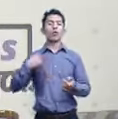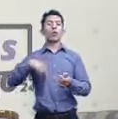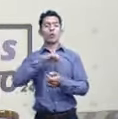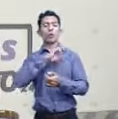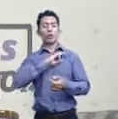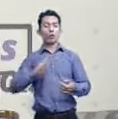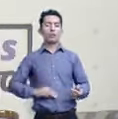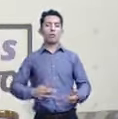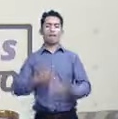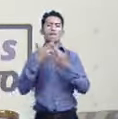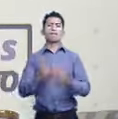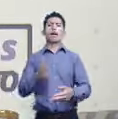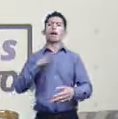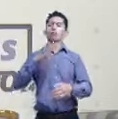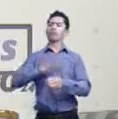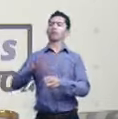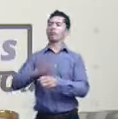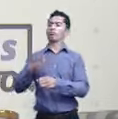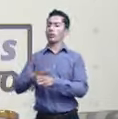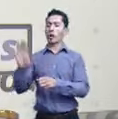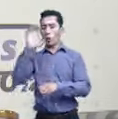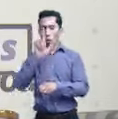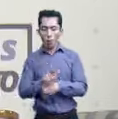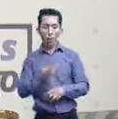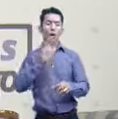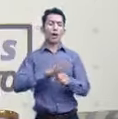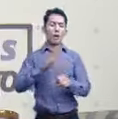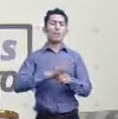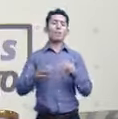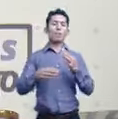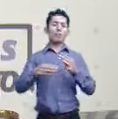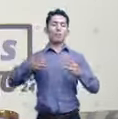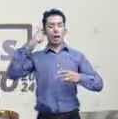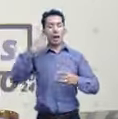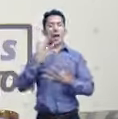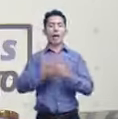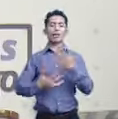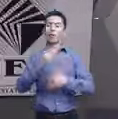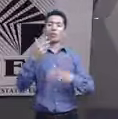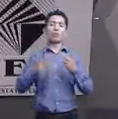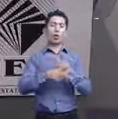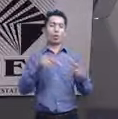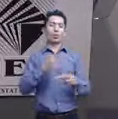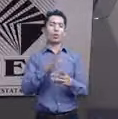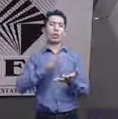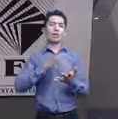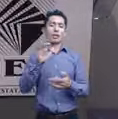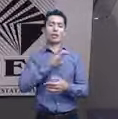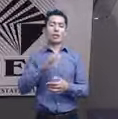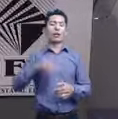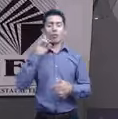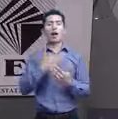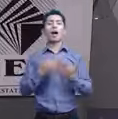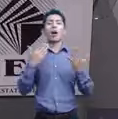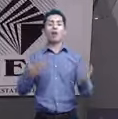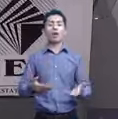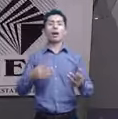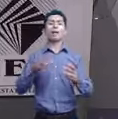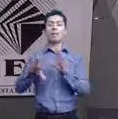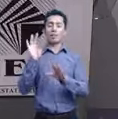un municipio muy rico, muy vasto, tanto de cultura como de materia prima. Es bueno. Gracias, candidata. A continuación,